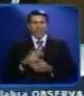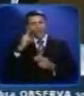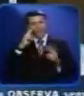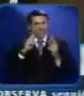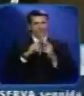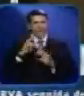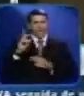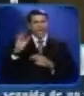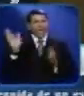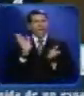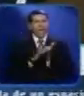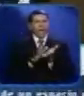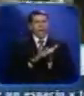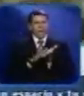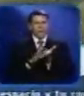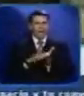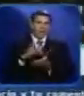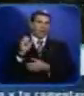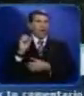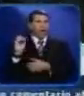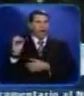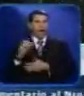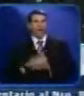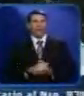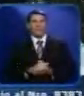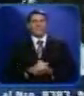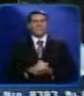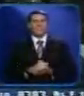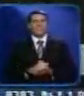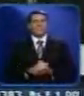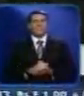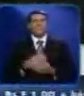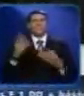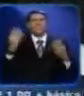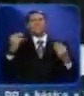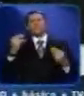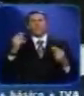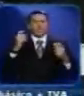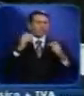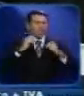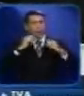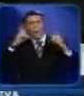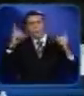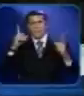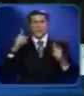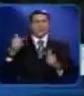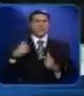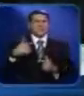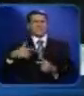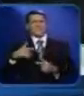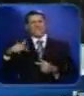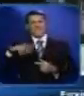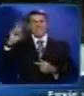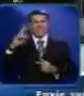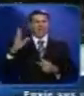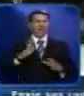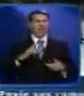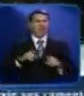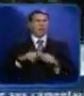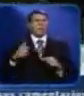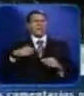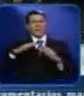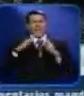vemos! ¡Aplausos! Bueno, vamos a tener muchas sorpresas. Nosotros aquí, me siento en Venezuela como realmente estuviera en mi casa.